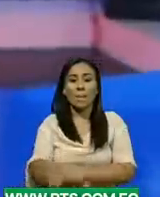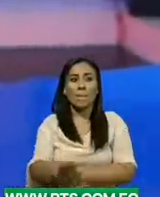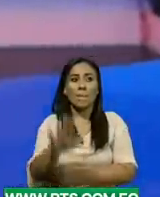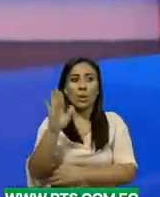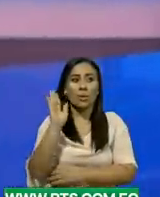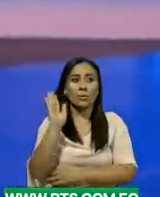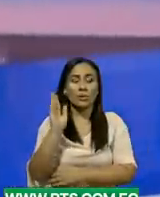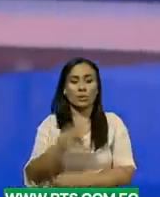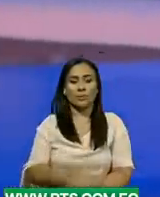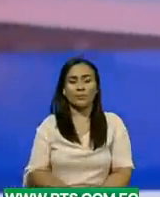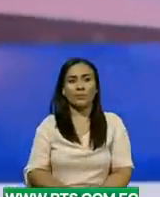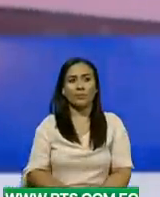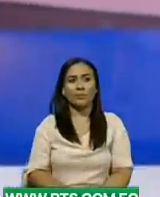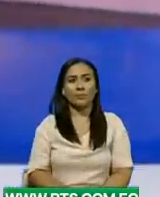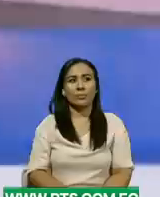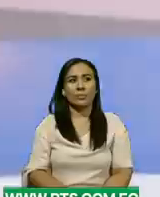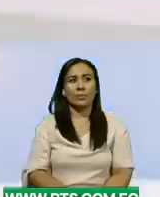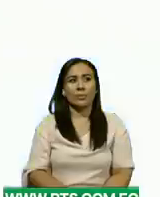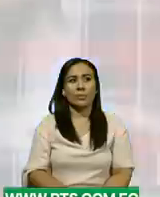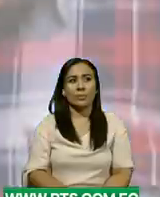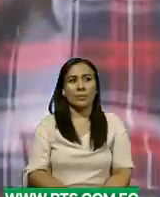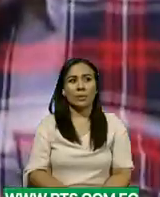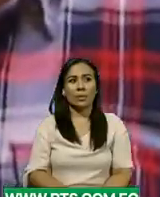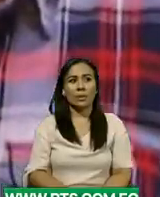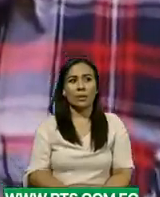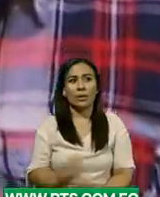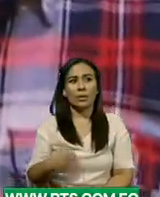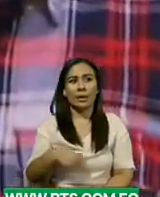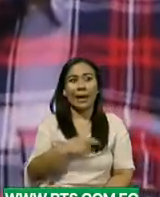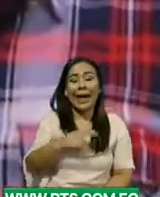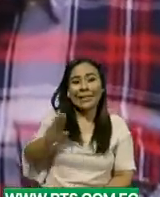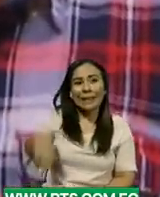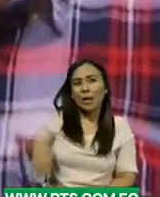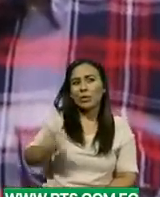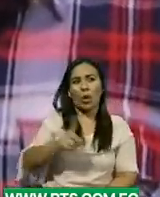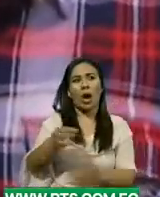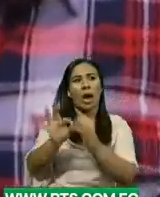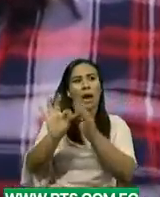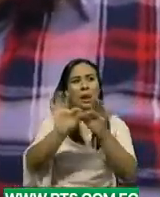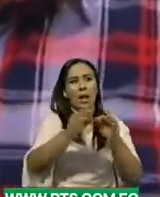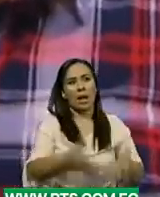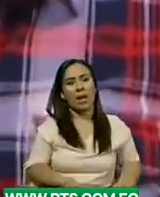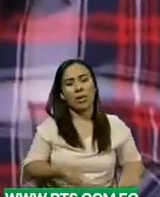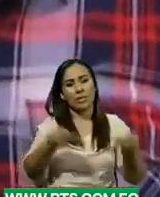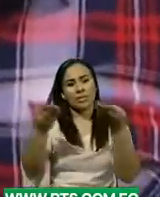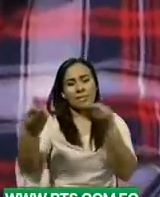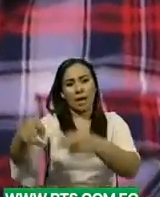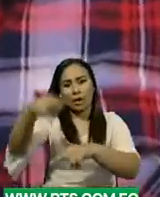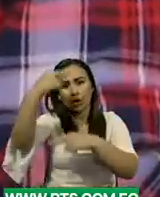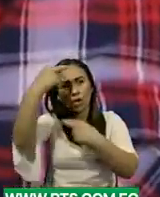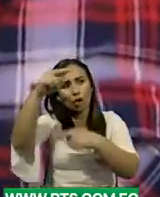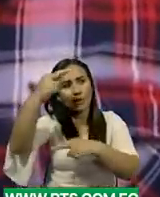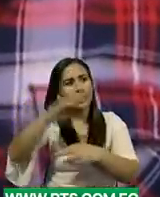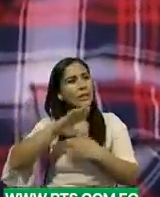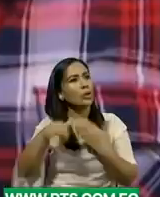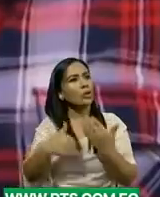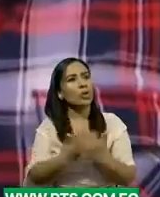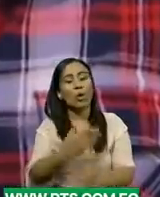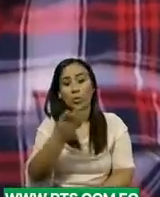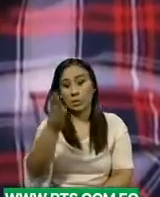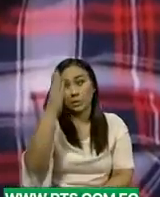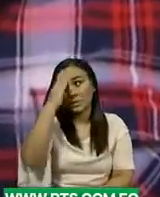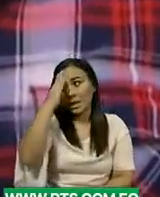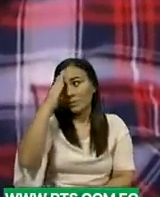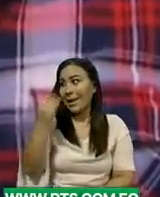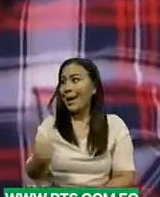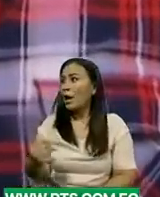nos caracteriza. Y esta ocasión no será una excepción. Estamos preparados para llevarles a ustedes toda la información que se genera no solamente